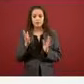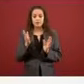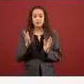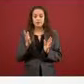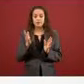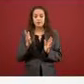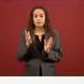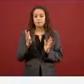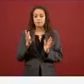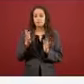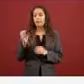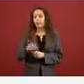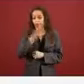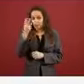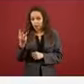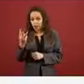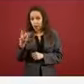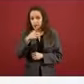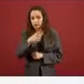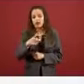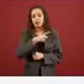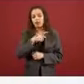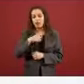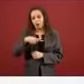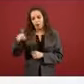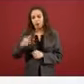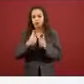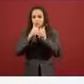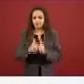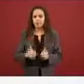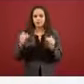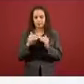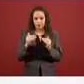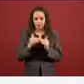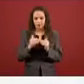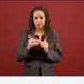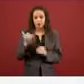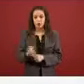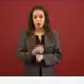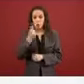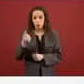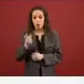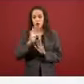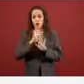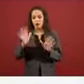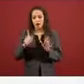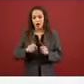a 3 los manejamos de manera ambulatoria y a 1 ya lo dimos alta sanitaria.